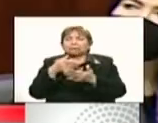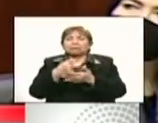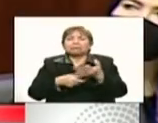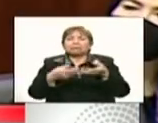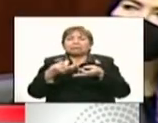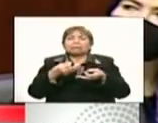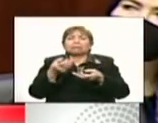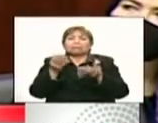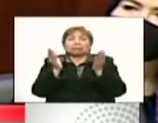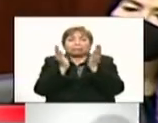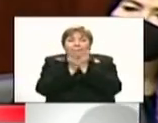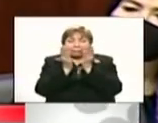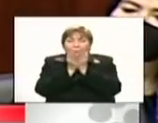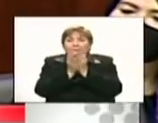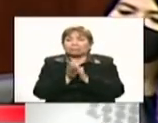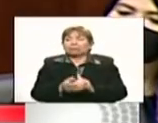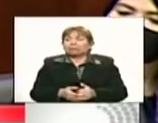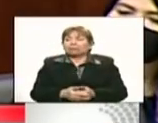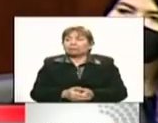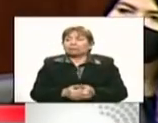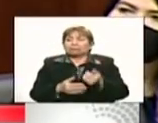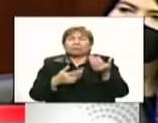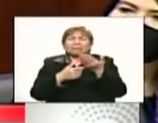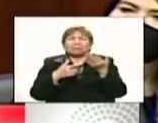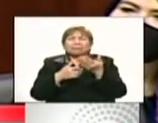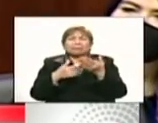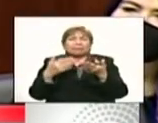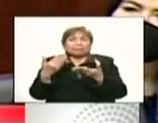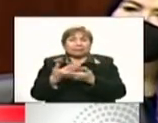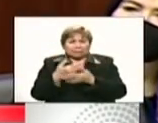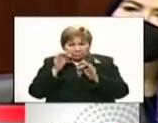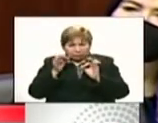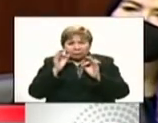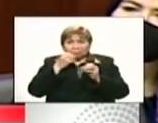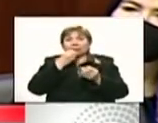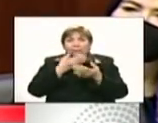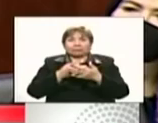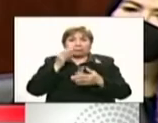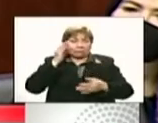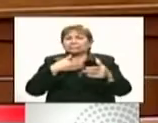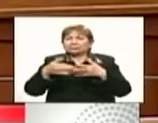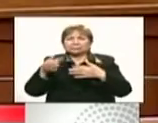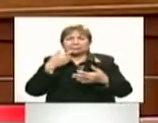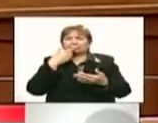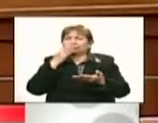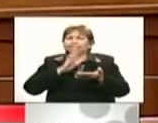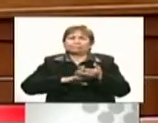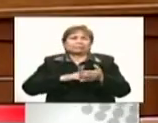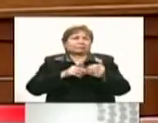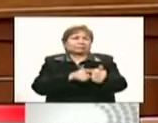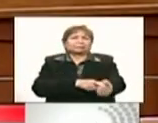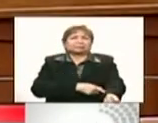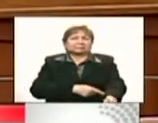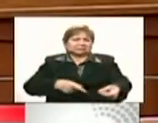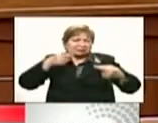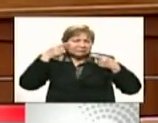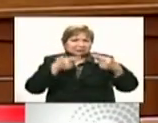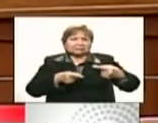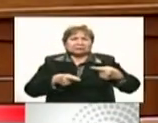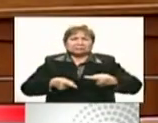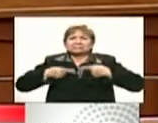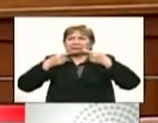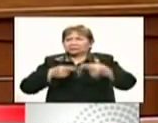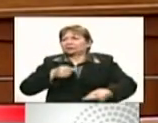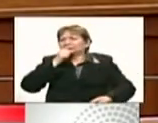y desde el primer momento de la asunción de mando de Pedro Castillo, señalar que iban a buscar la alternativa del